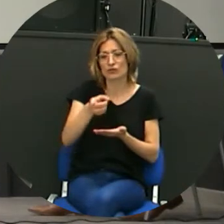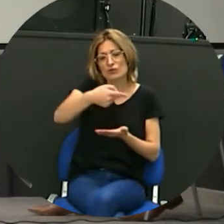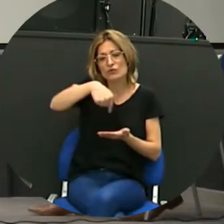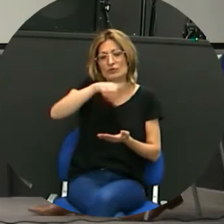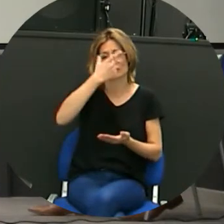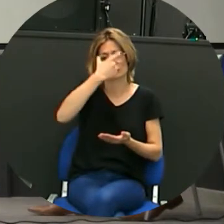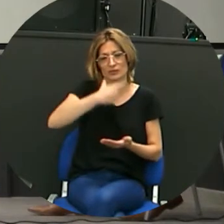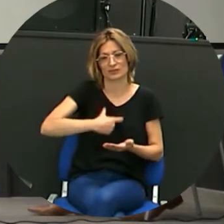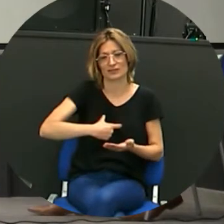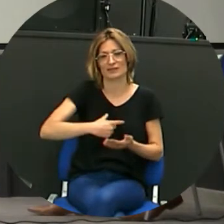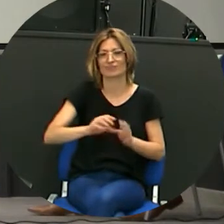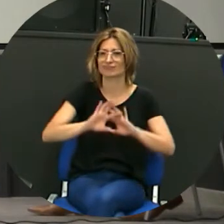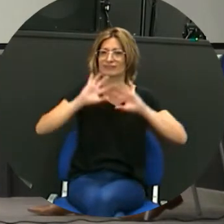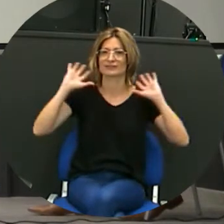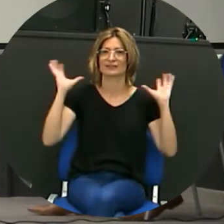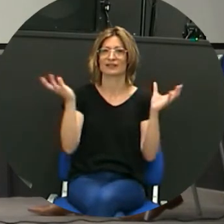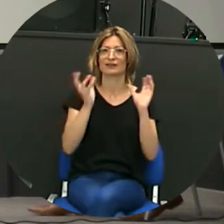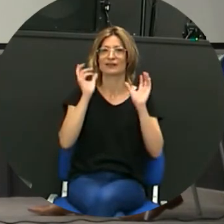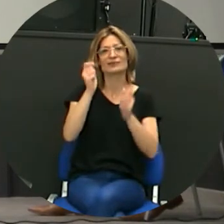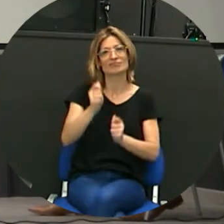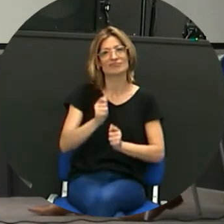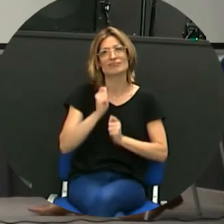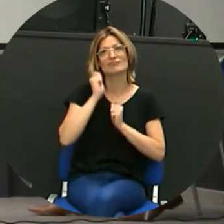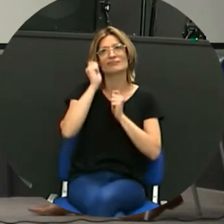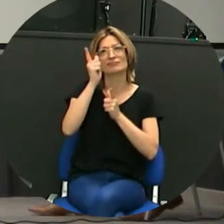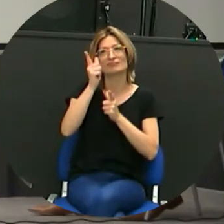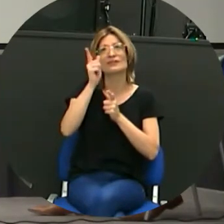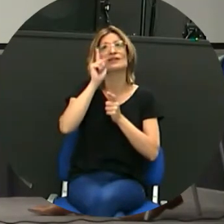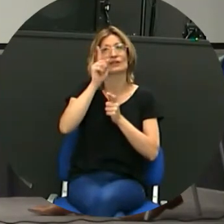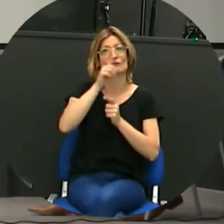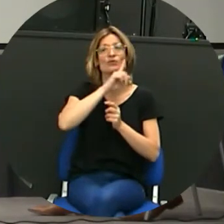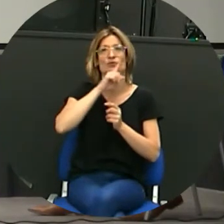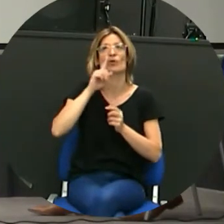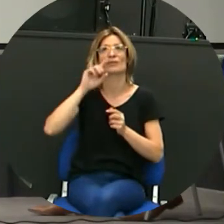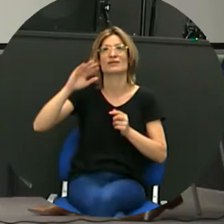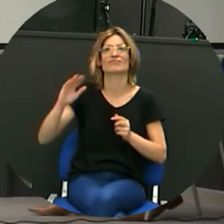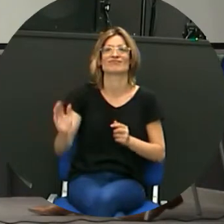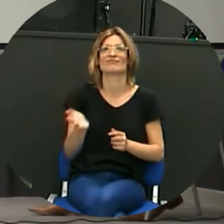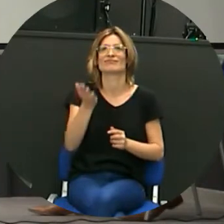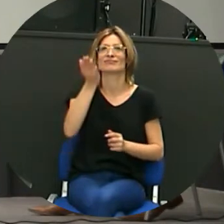damos gloria. Y levantamos tu nombre.